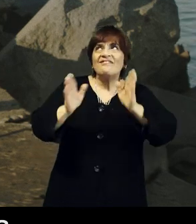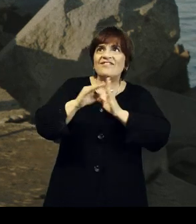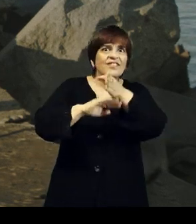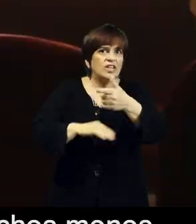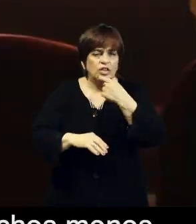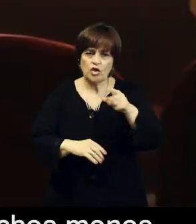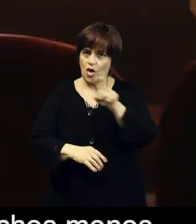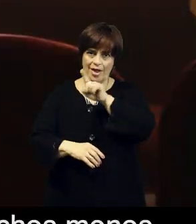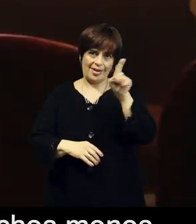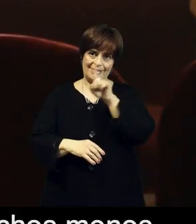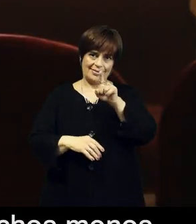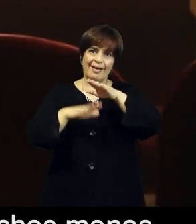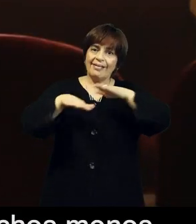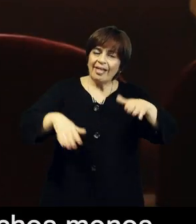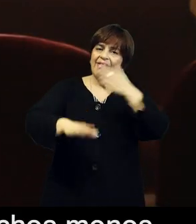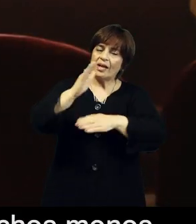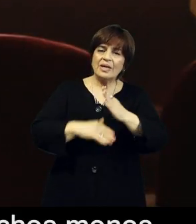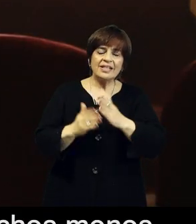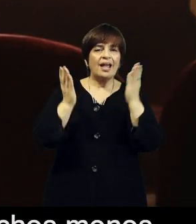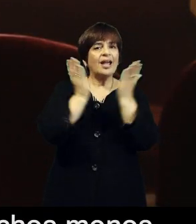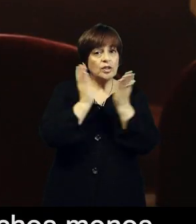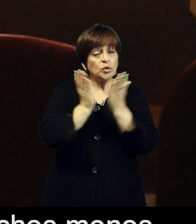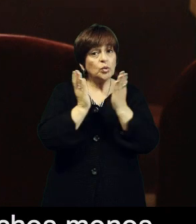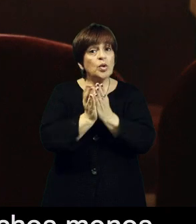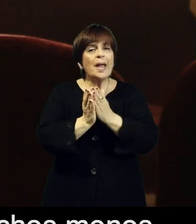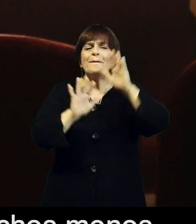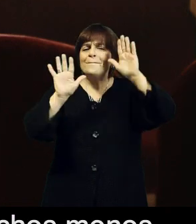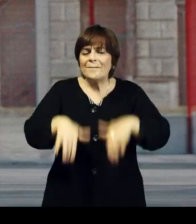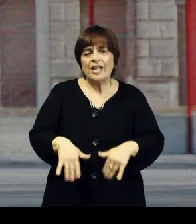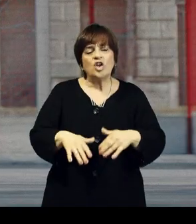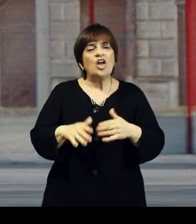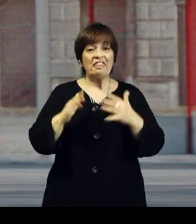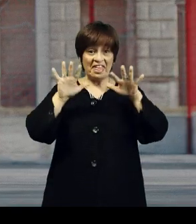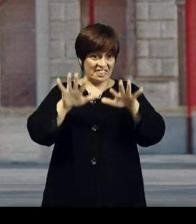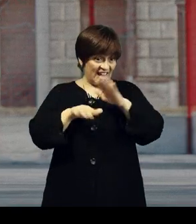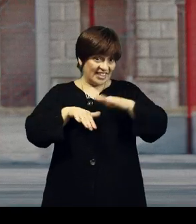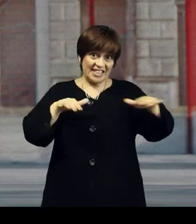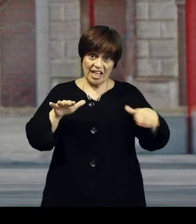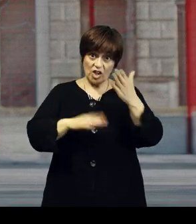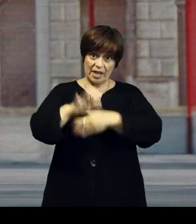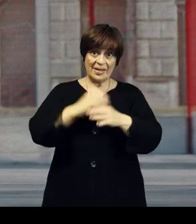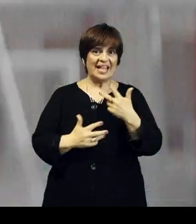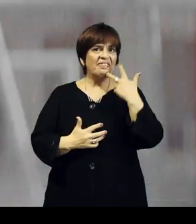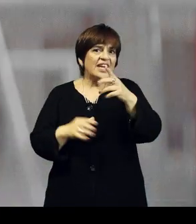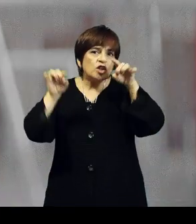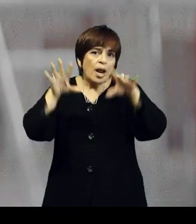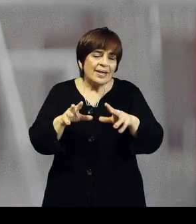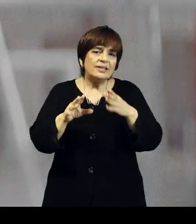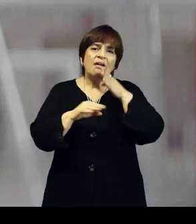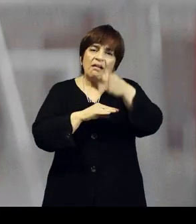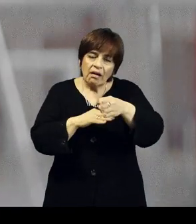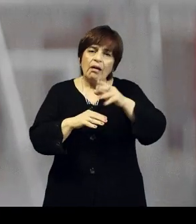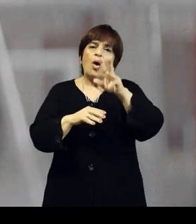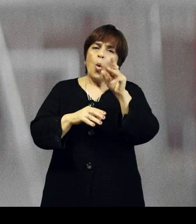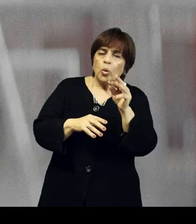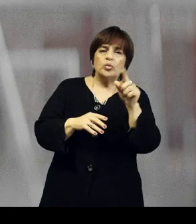arquitectónica. Los niños con discapacidad que acceden a la educación son muchos menos. Apenas 3 de cada 10 niños con discapacidad avanzan más